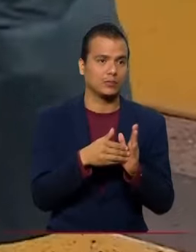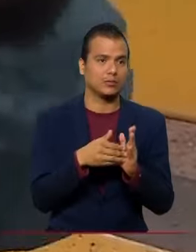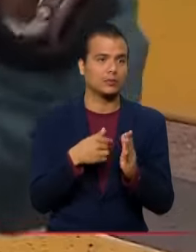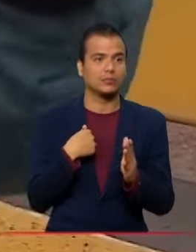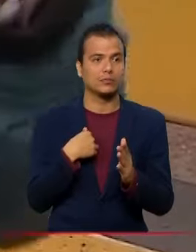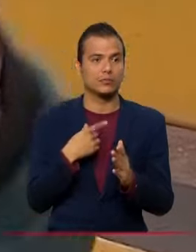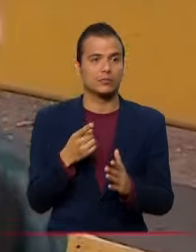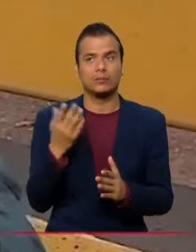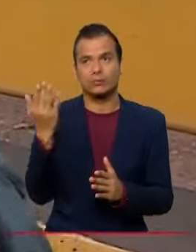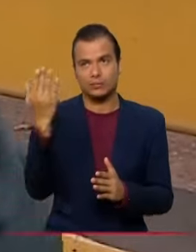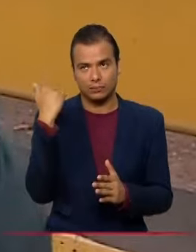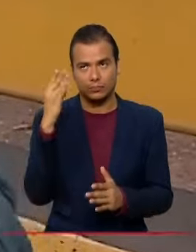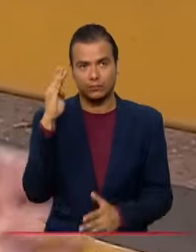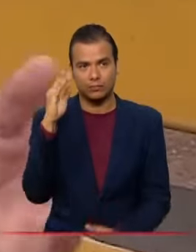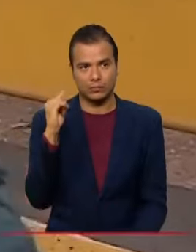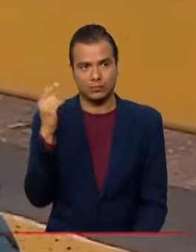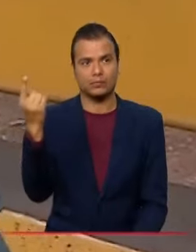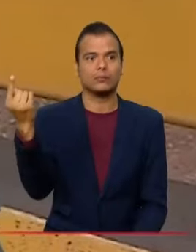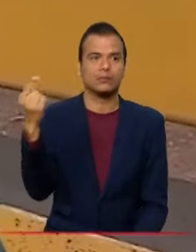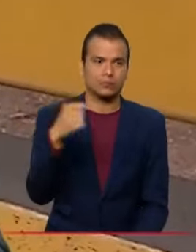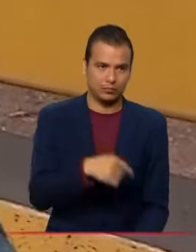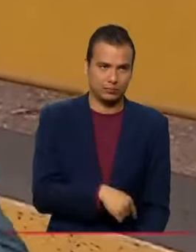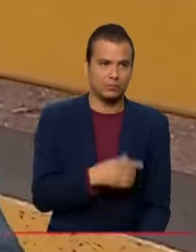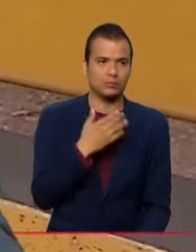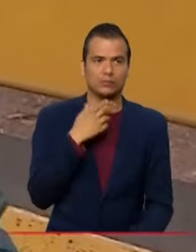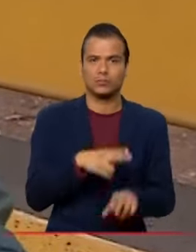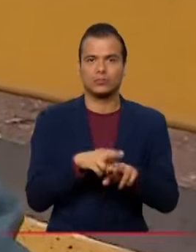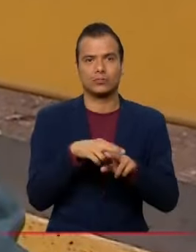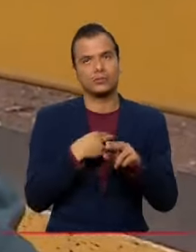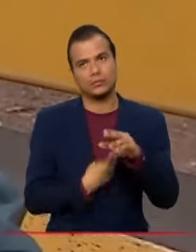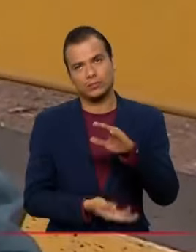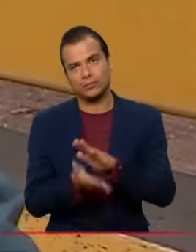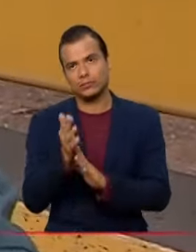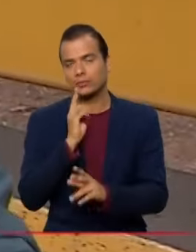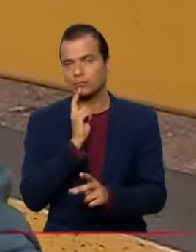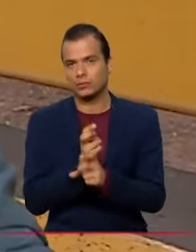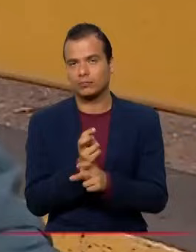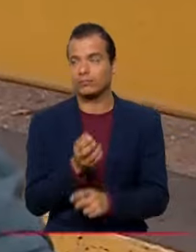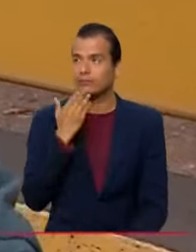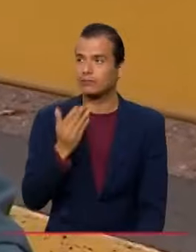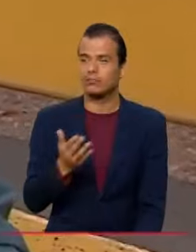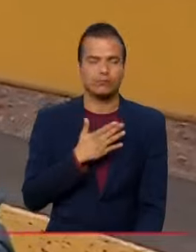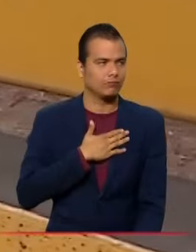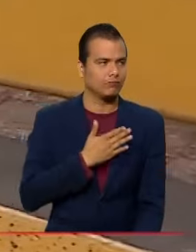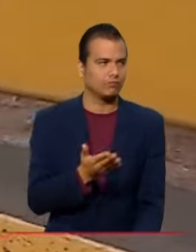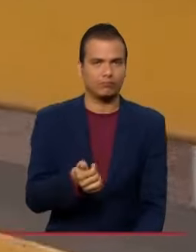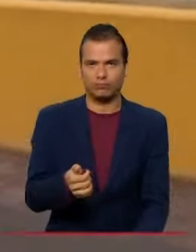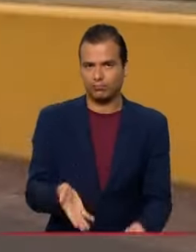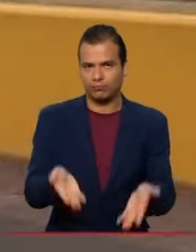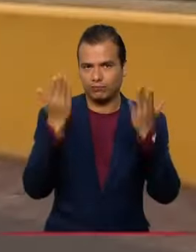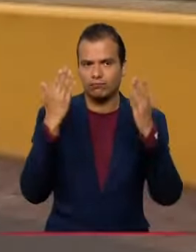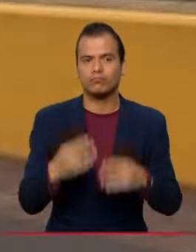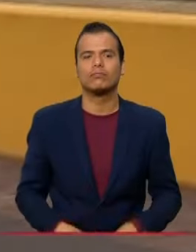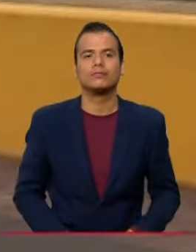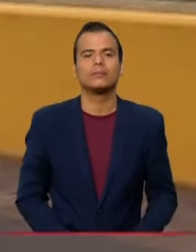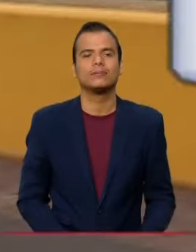pedir a mi esposa y devolverme a la avenida si pudimos pasar. Pero a la día no. Muchas gracias. Con gusto, Que le vaya muy bien.